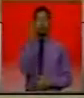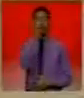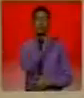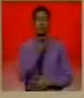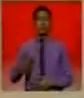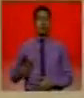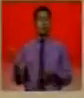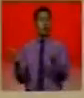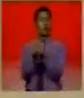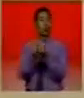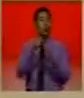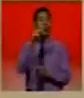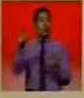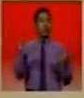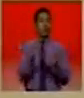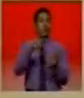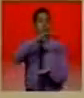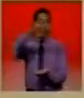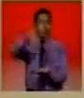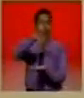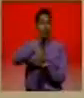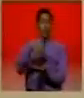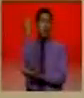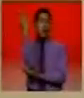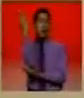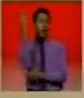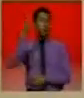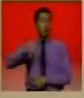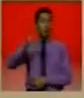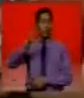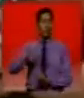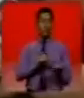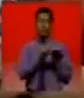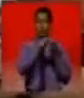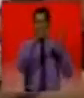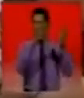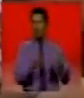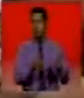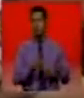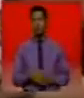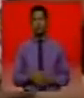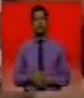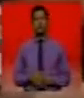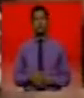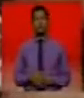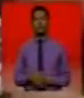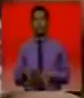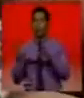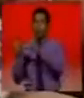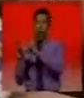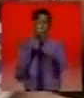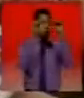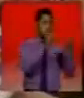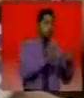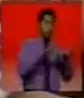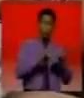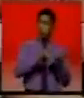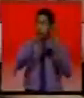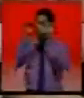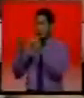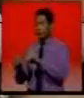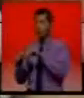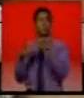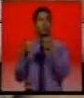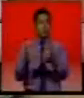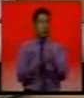del prefecto de la provincia, el alcalde de Pedernales y varios ministros de Estado. Los nuevos asentamientos dan la seguridad porque le van a